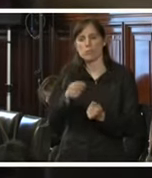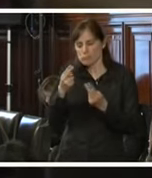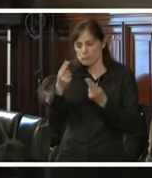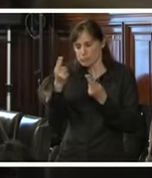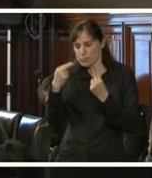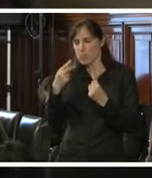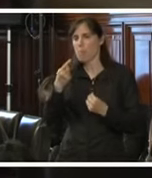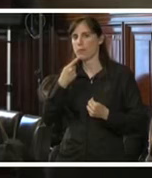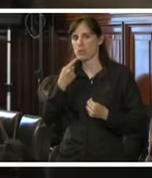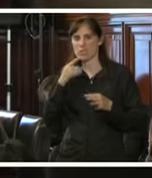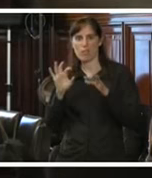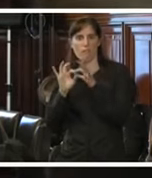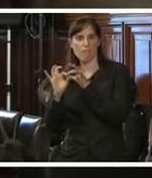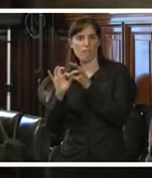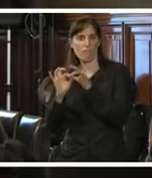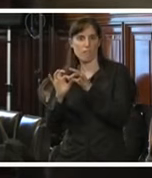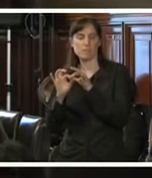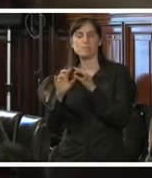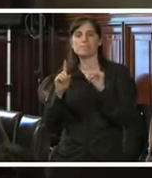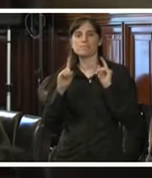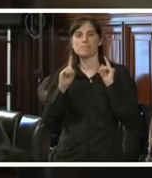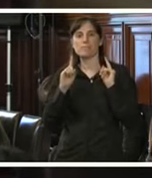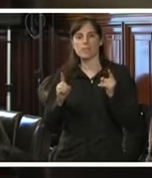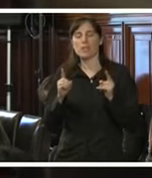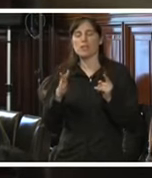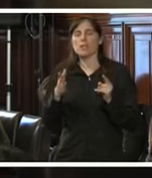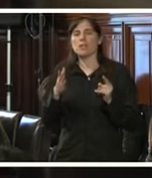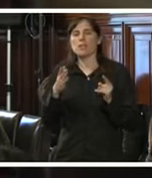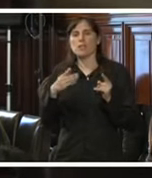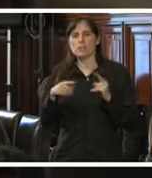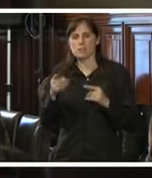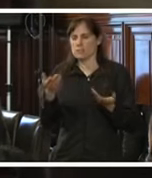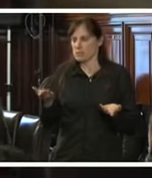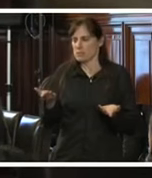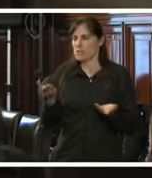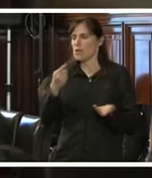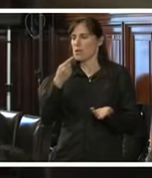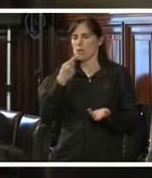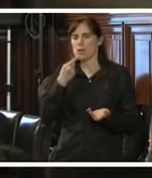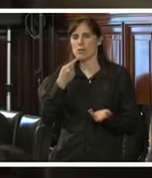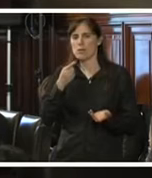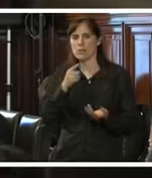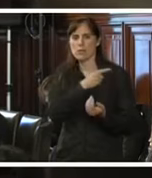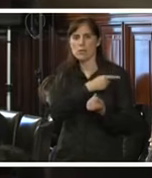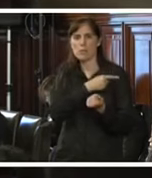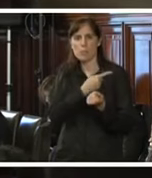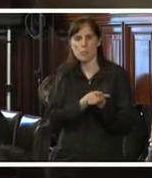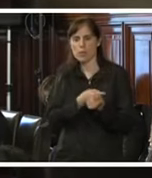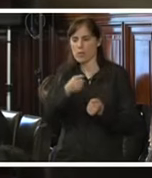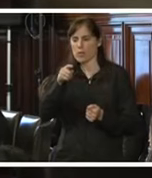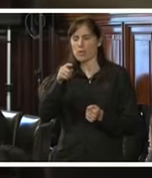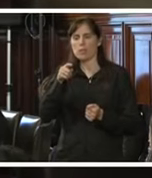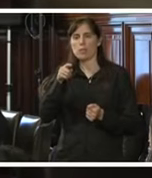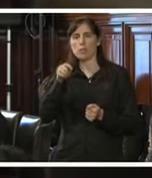En el jurado de enjuiciamiento de magistrados, los criterios políticos priman sobre las verificaciones sustantivas que exige el sistema jurídico de